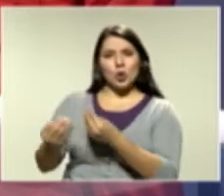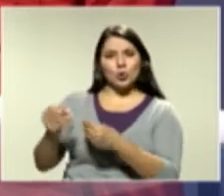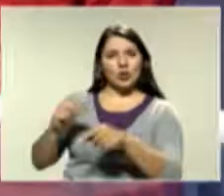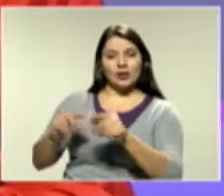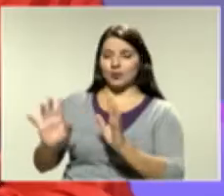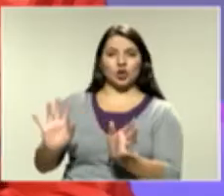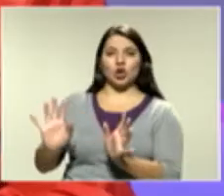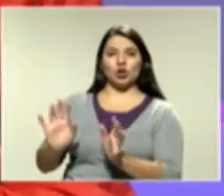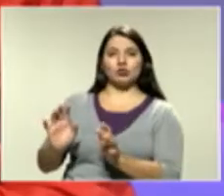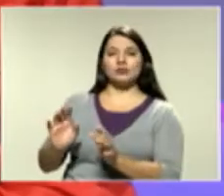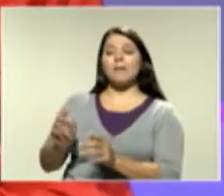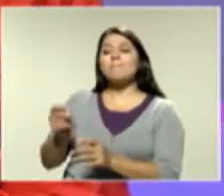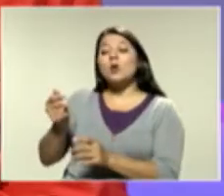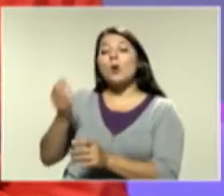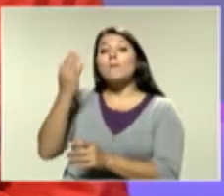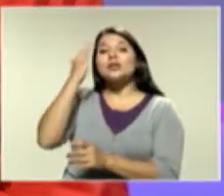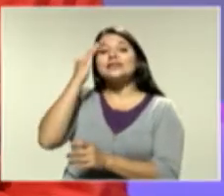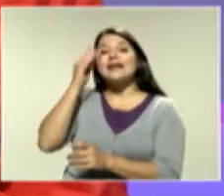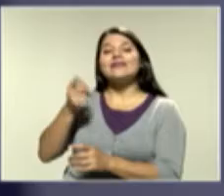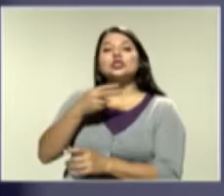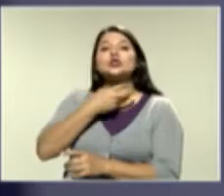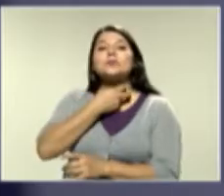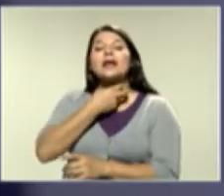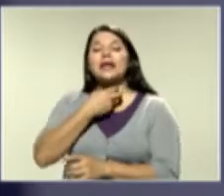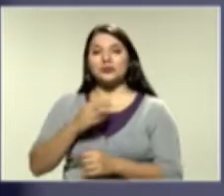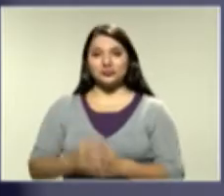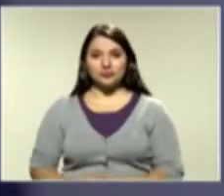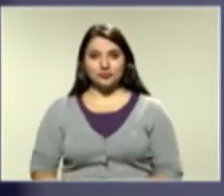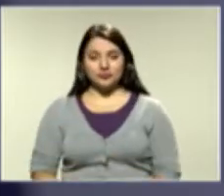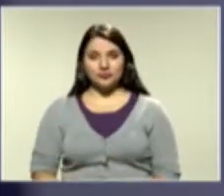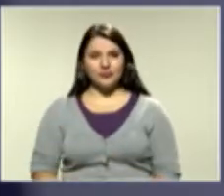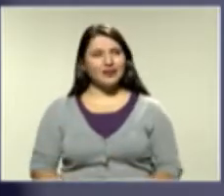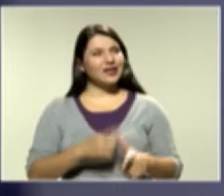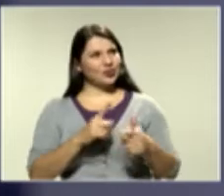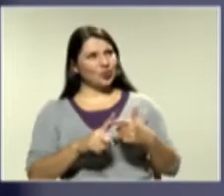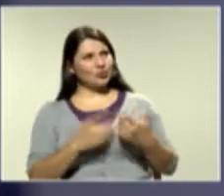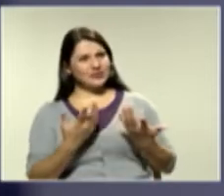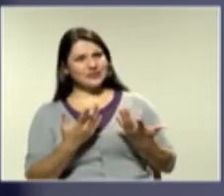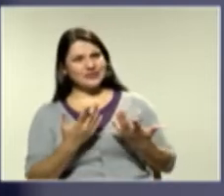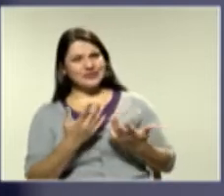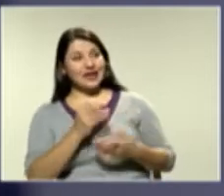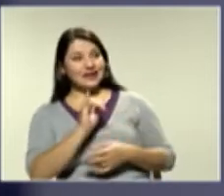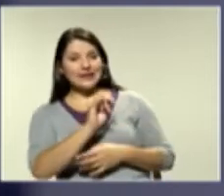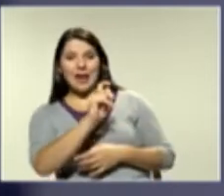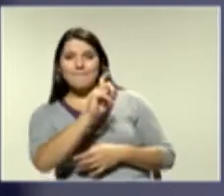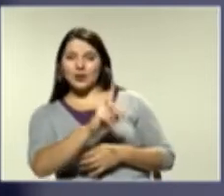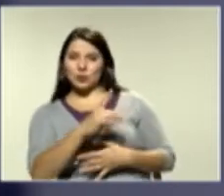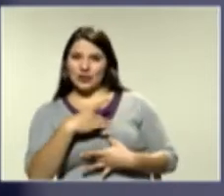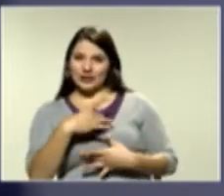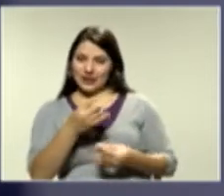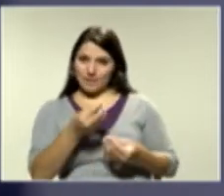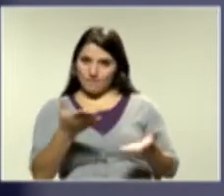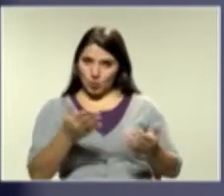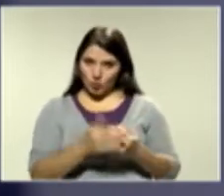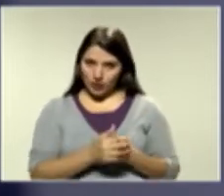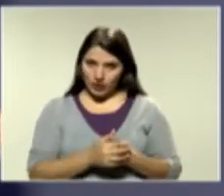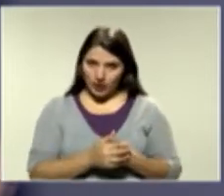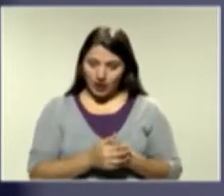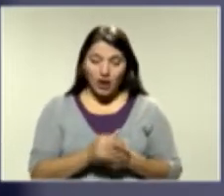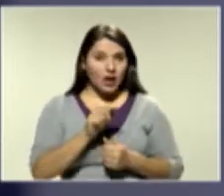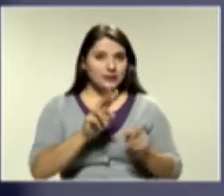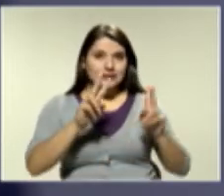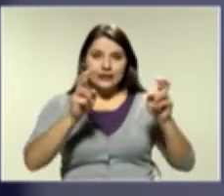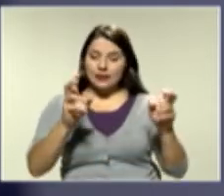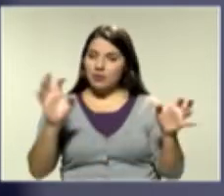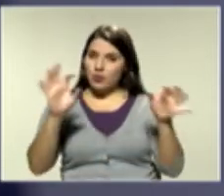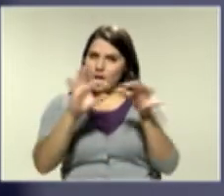sabe que son venenos, ¿no? Ahí llega la pregunta del interés público, ¿verdad? Todo este tema está revestido de un enorme